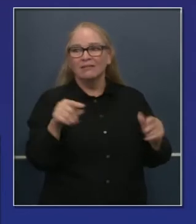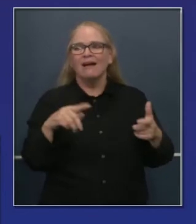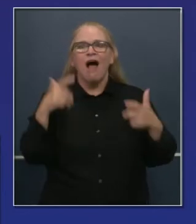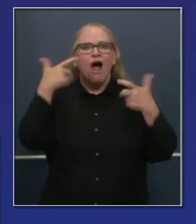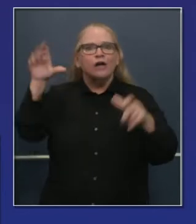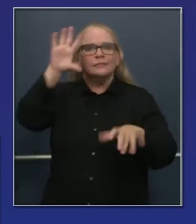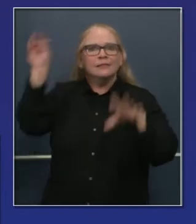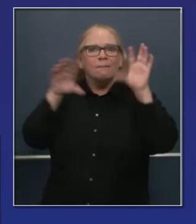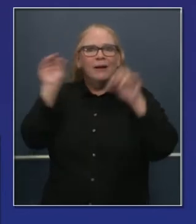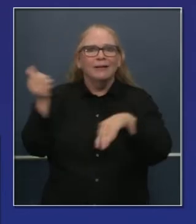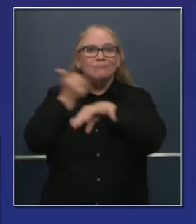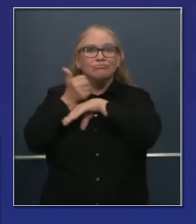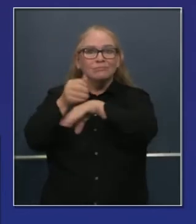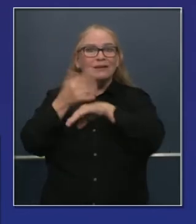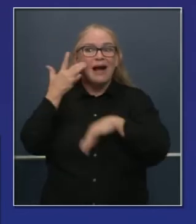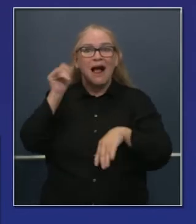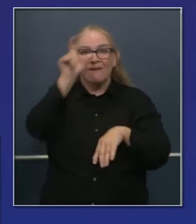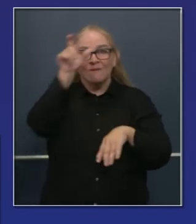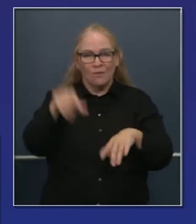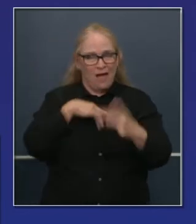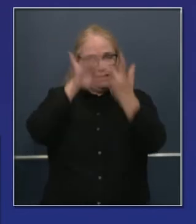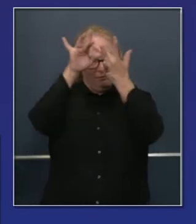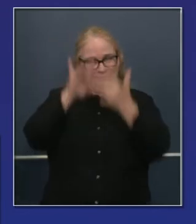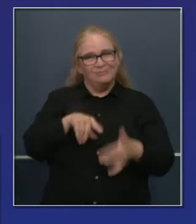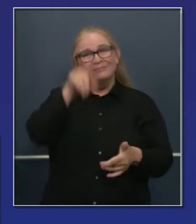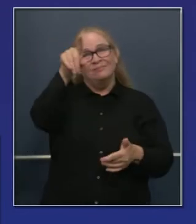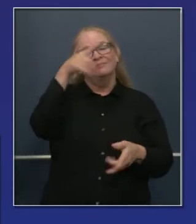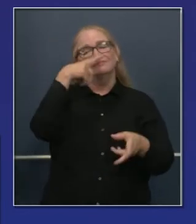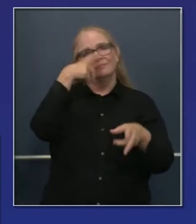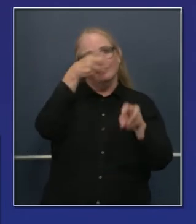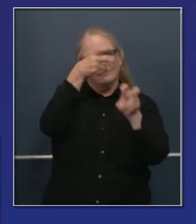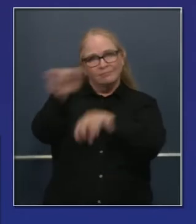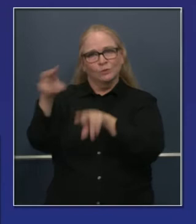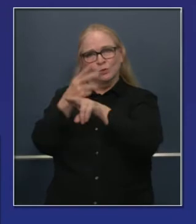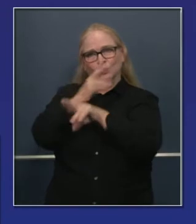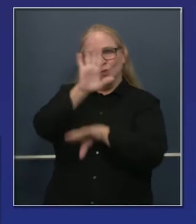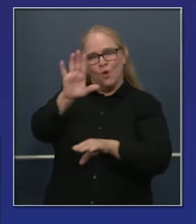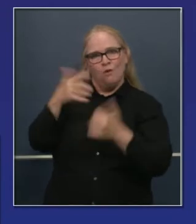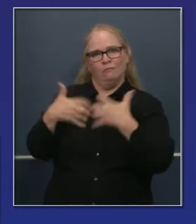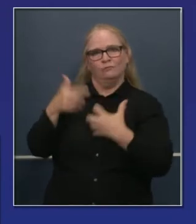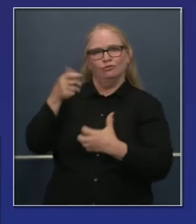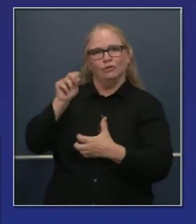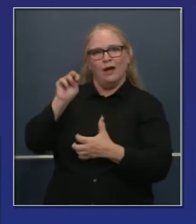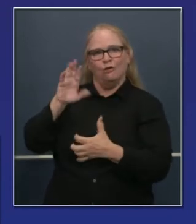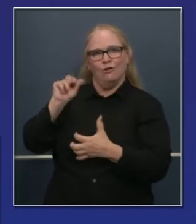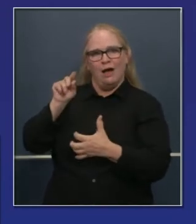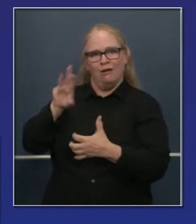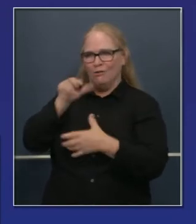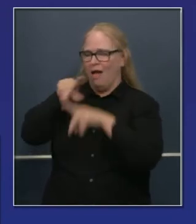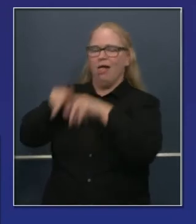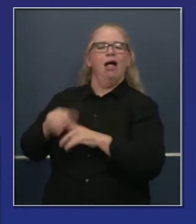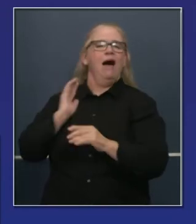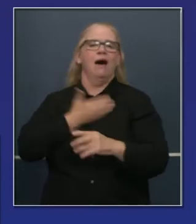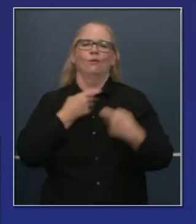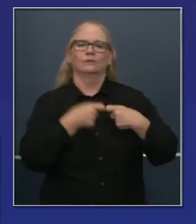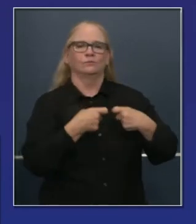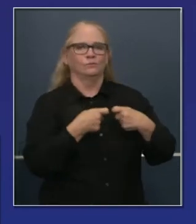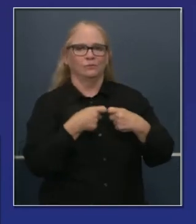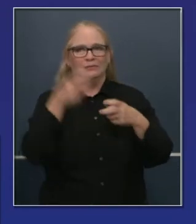consumidores de energía algunos de los consumidores más grandes de mayor cuantía y también otros consumidores